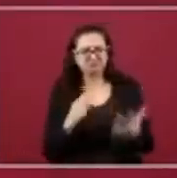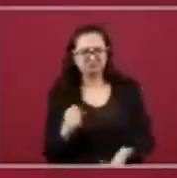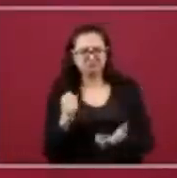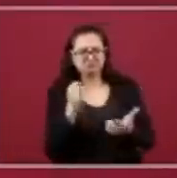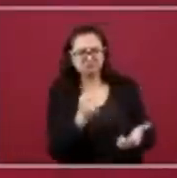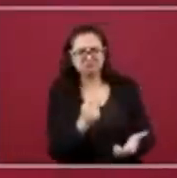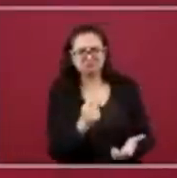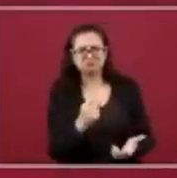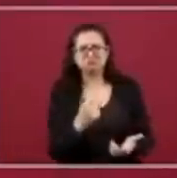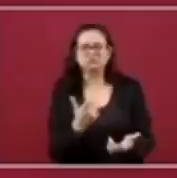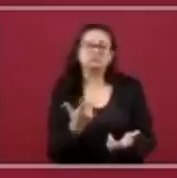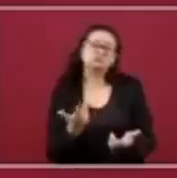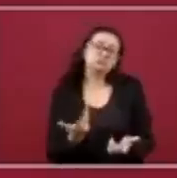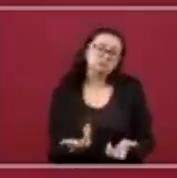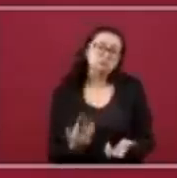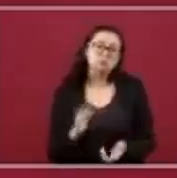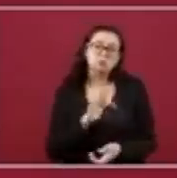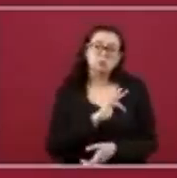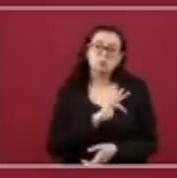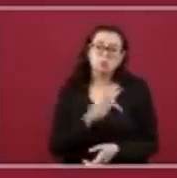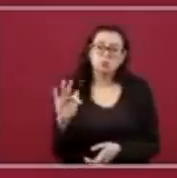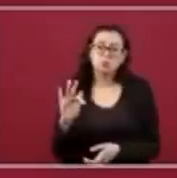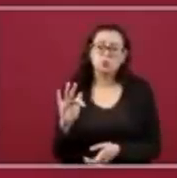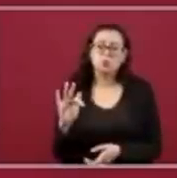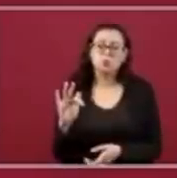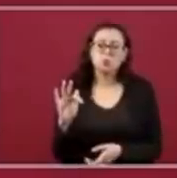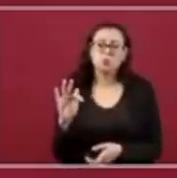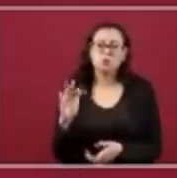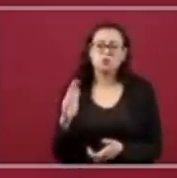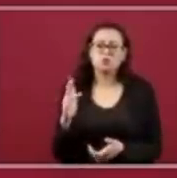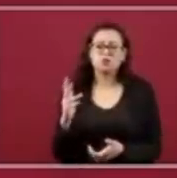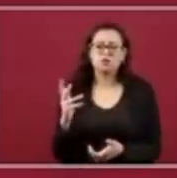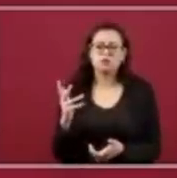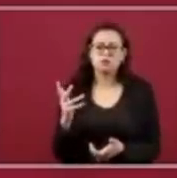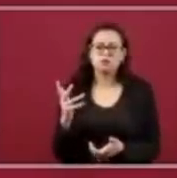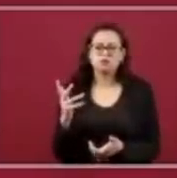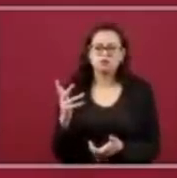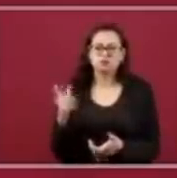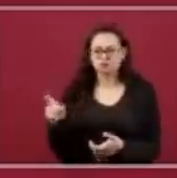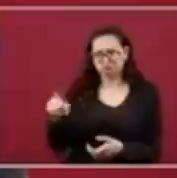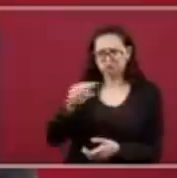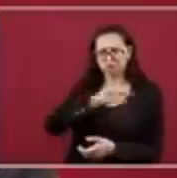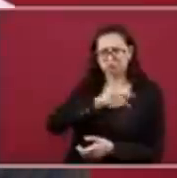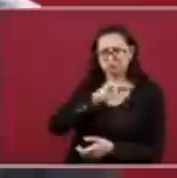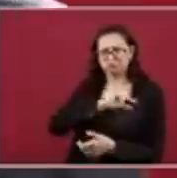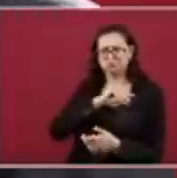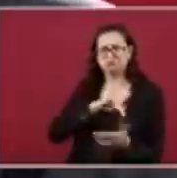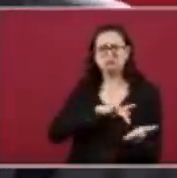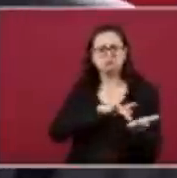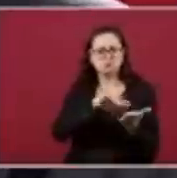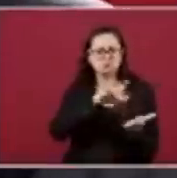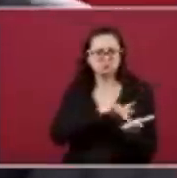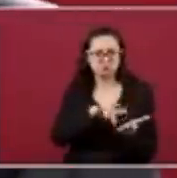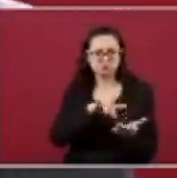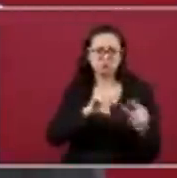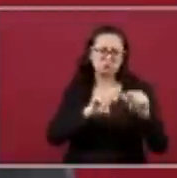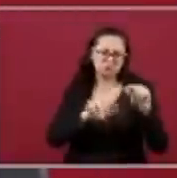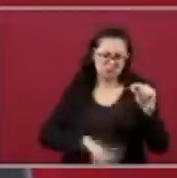y que podamos contar con la inversión privada, nacional y